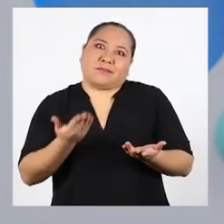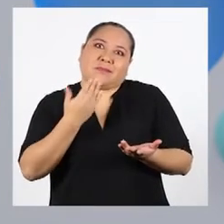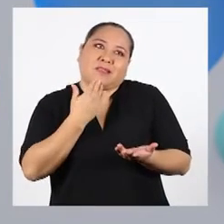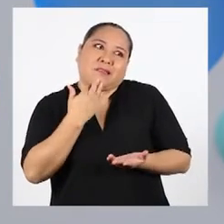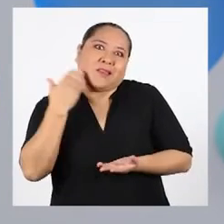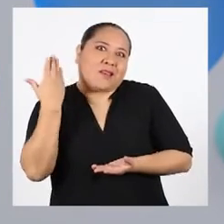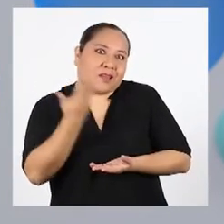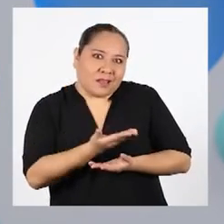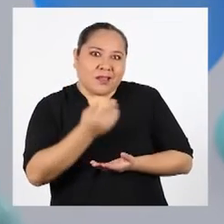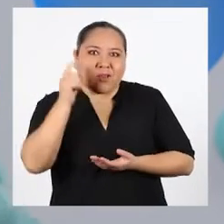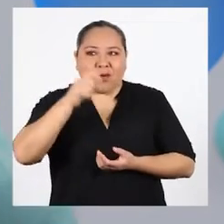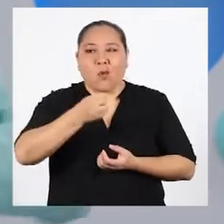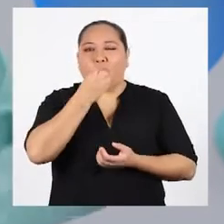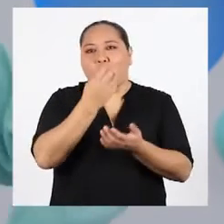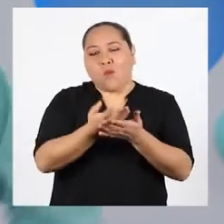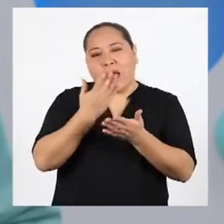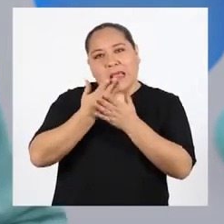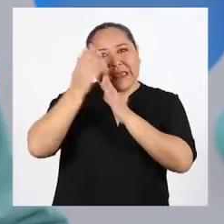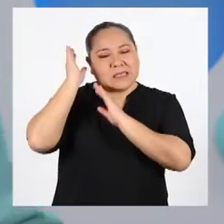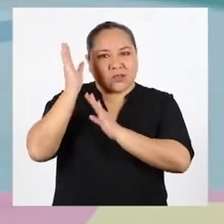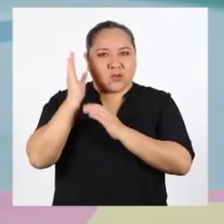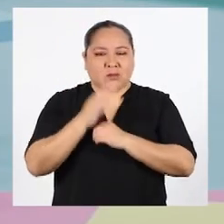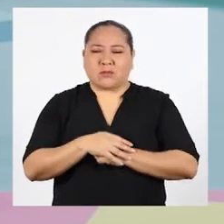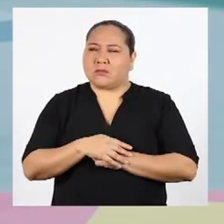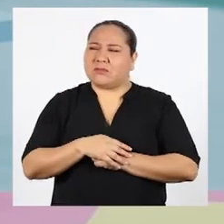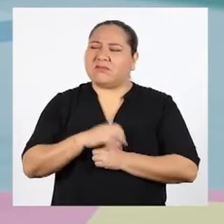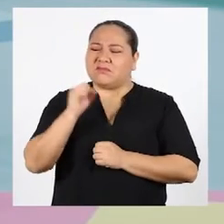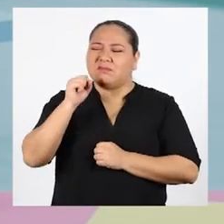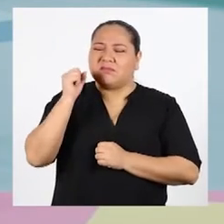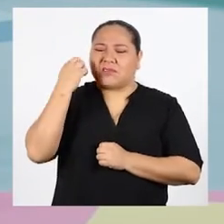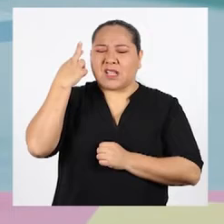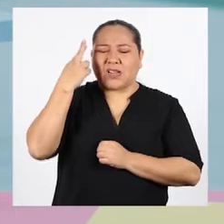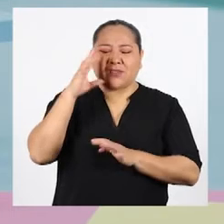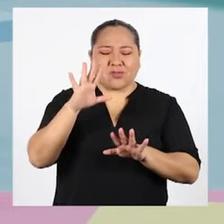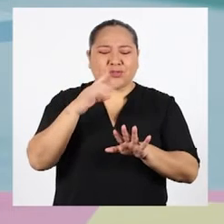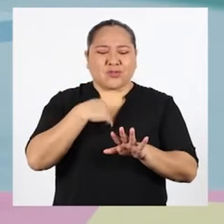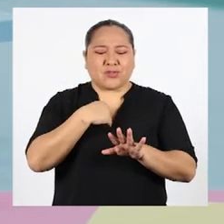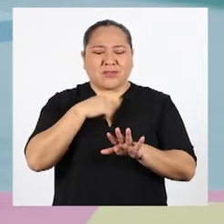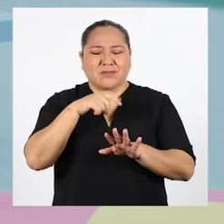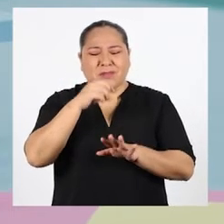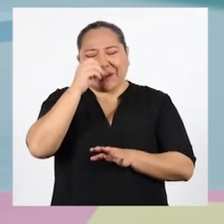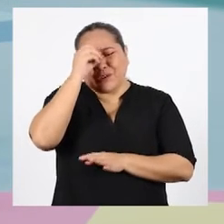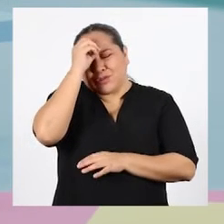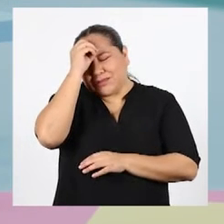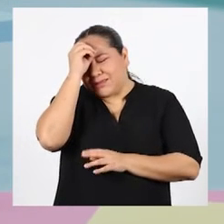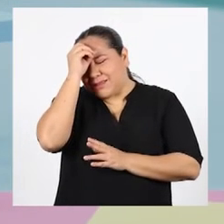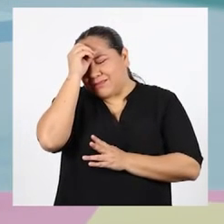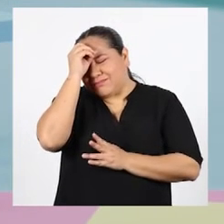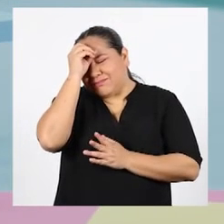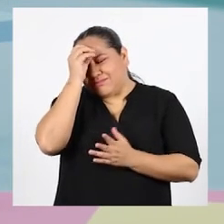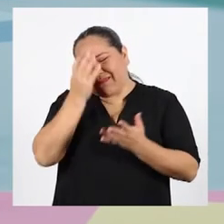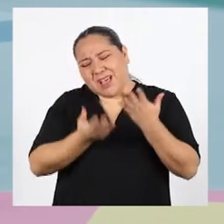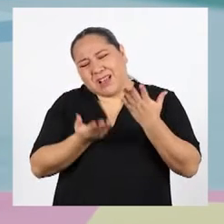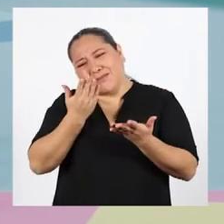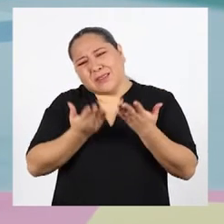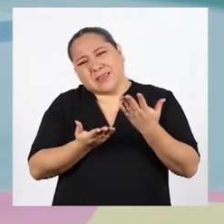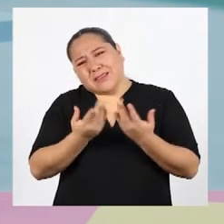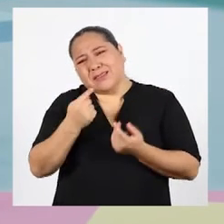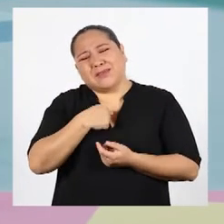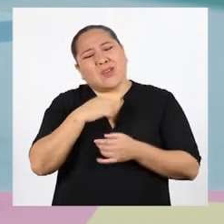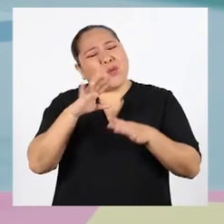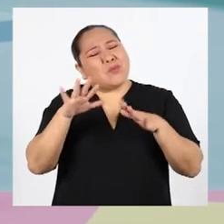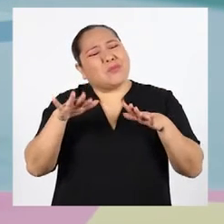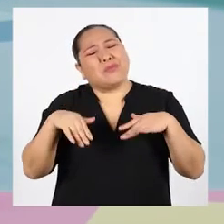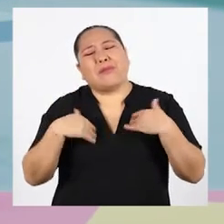¿Quién más que tú puede dar un buen discurso? Tienes razón. Debería, pero no sé. Quizás no